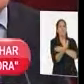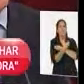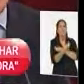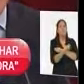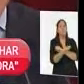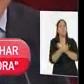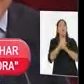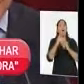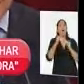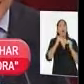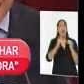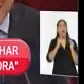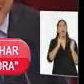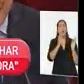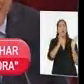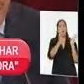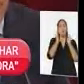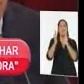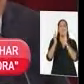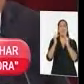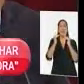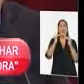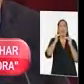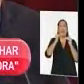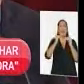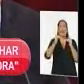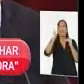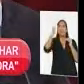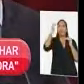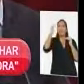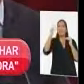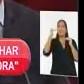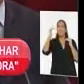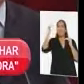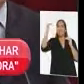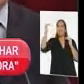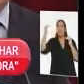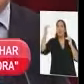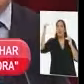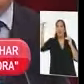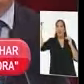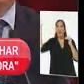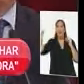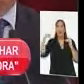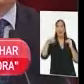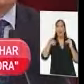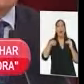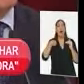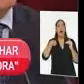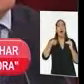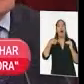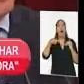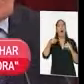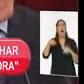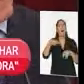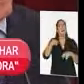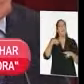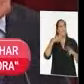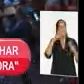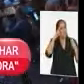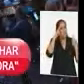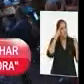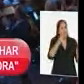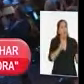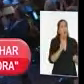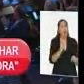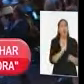Ojalá fuera de esta manera. Uno trata de poner en esto una mirada positiva y yo estoy convencida que estamos hoy mucho mejor